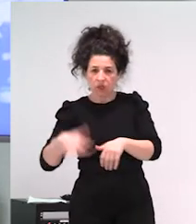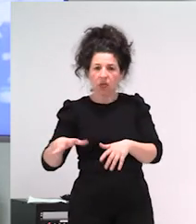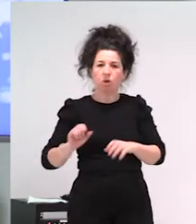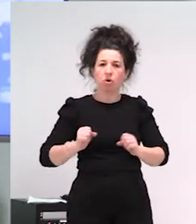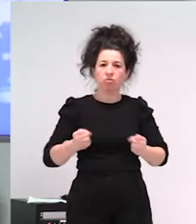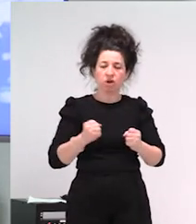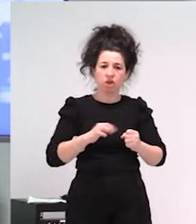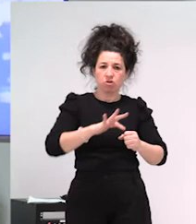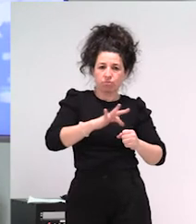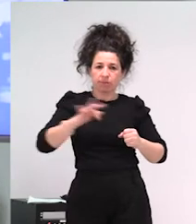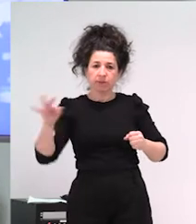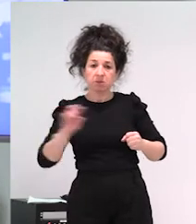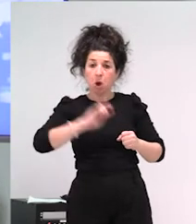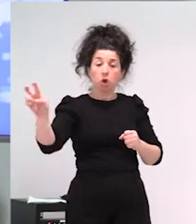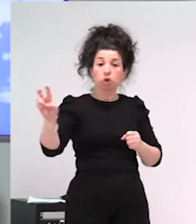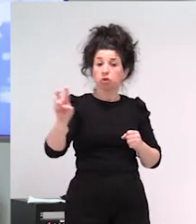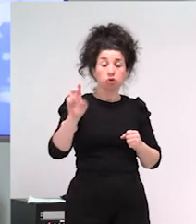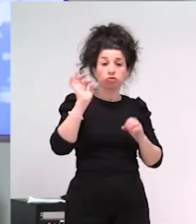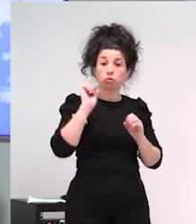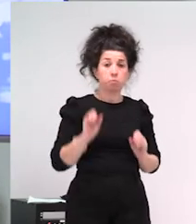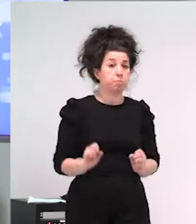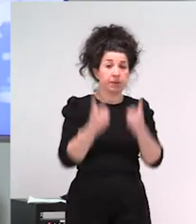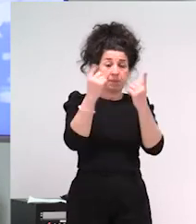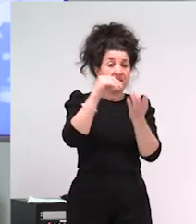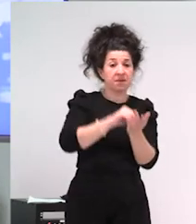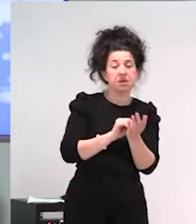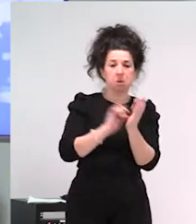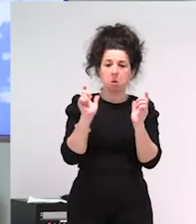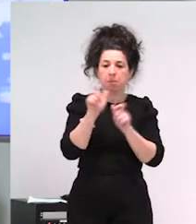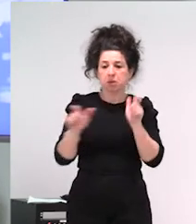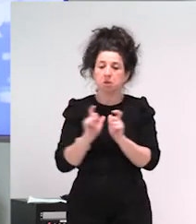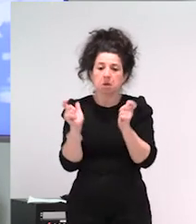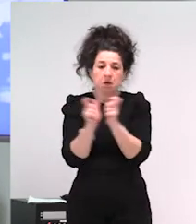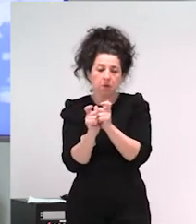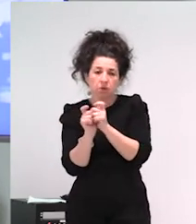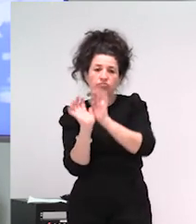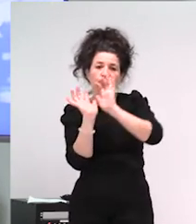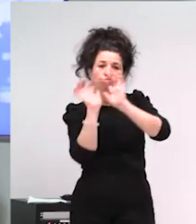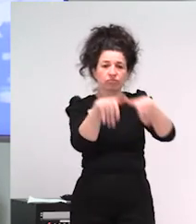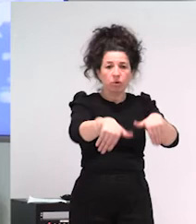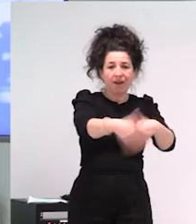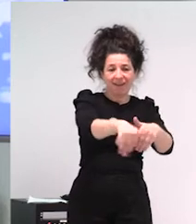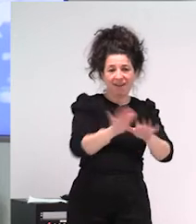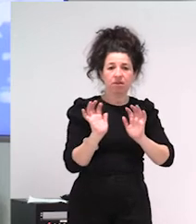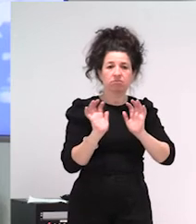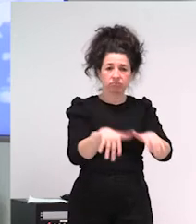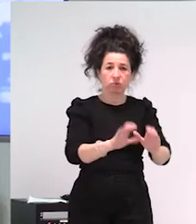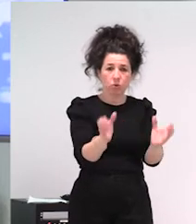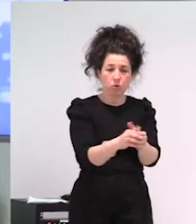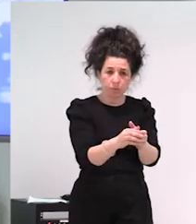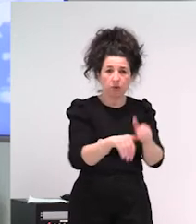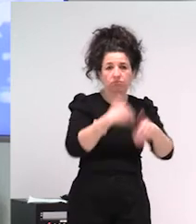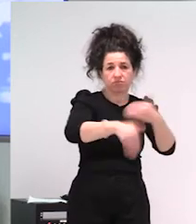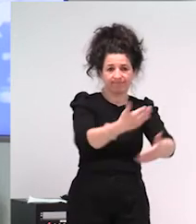fue el primer momento de reunirse entre personas, salir a la calle y poder generar un grupo y avanzar. En este